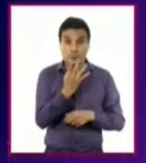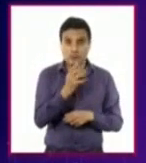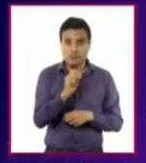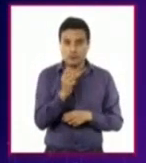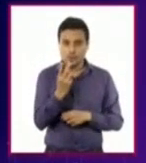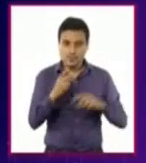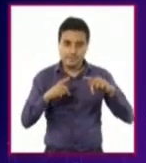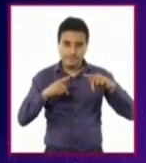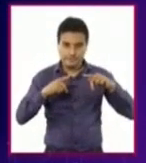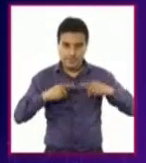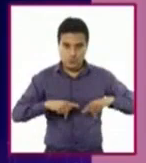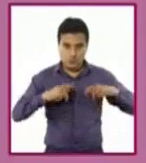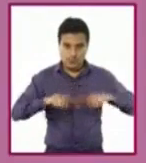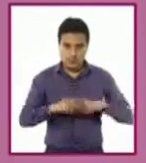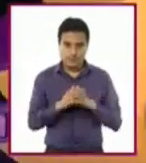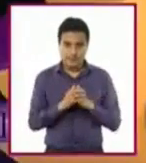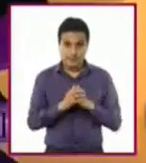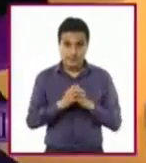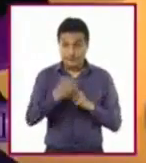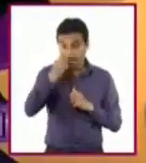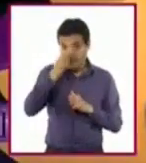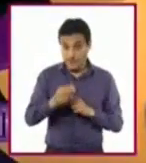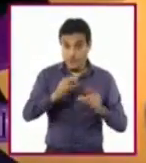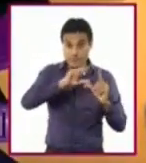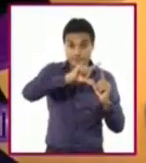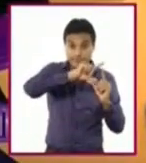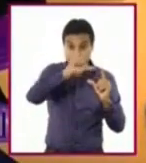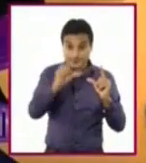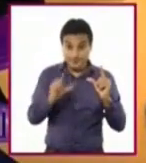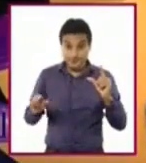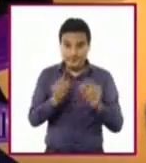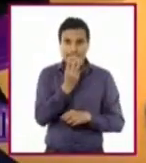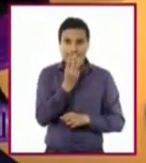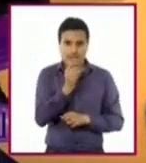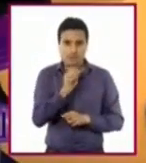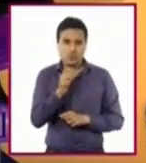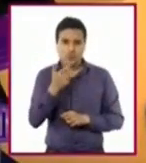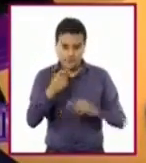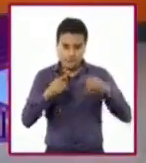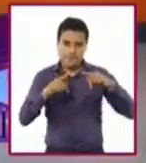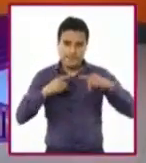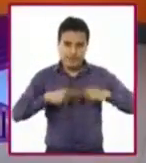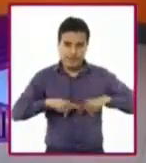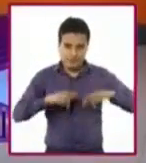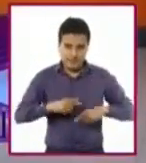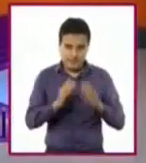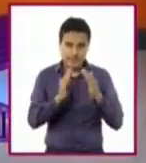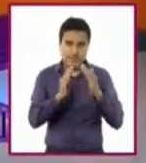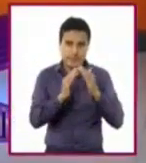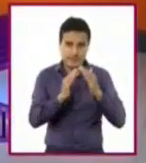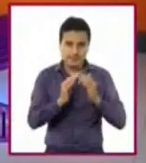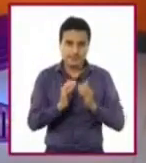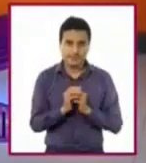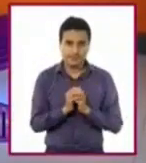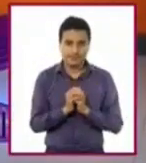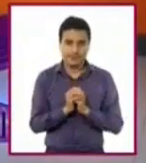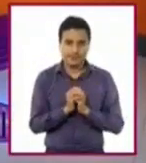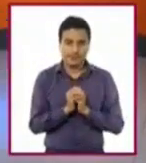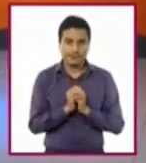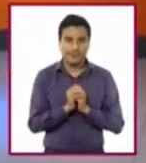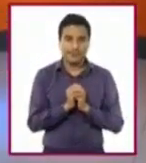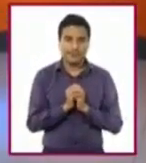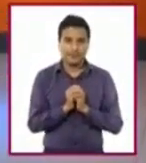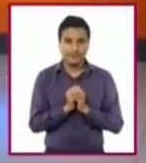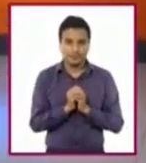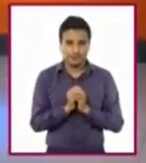mientras que el promedio del país es de 3.7 personas por ahora sabemos que no es posible